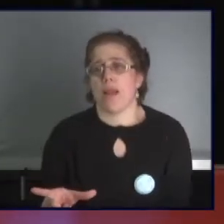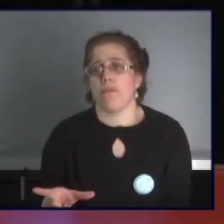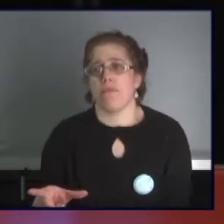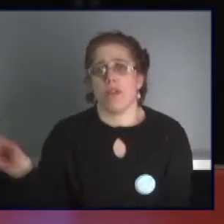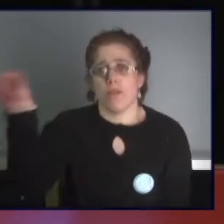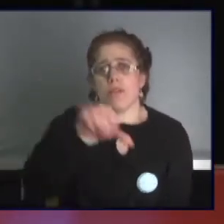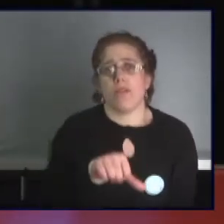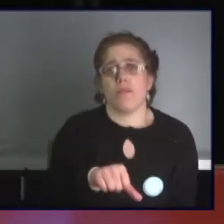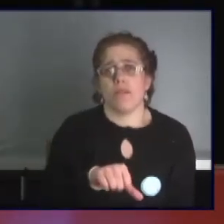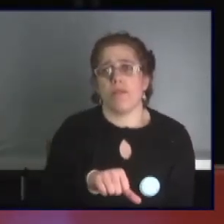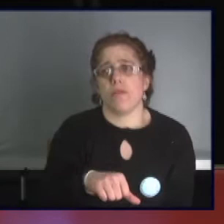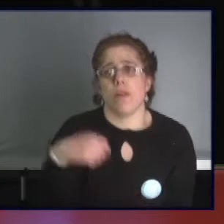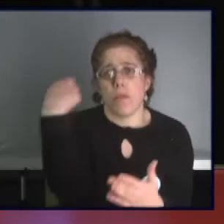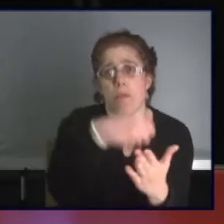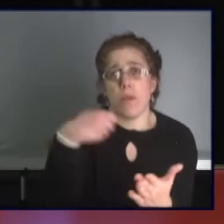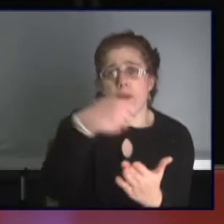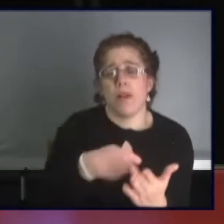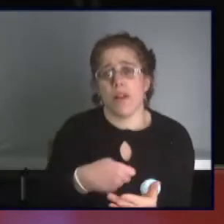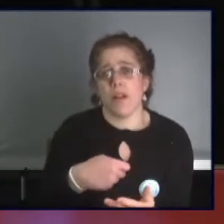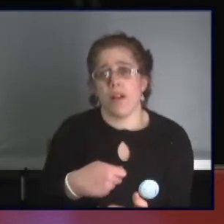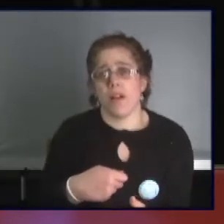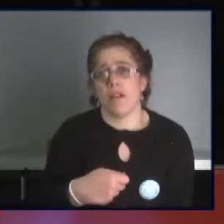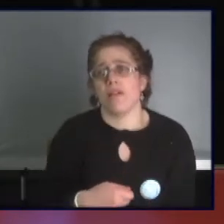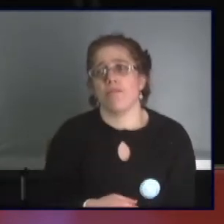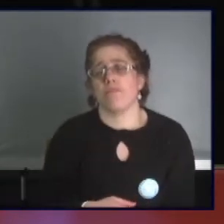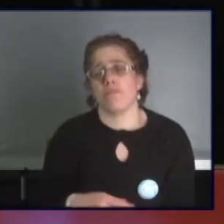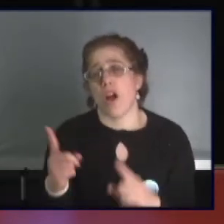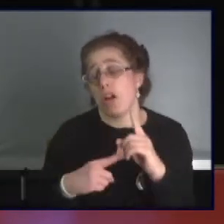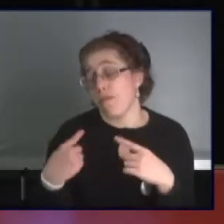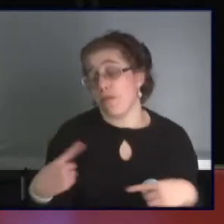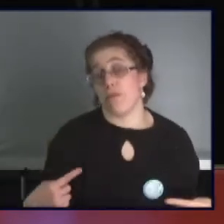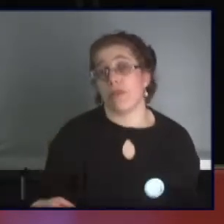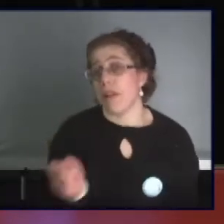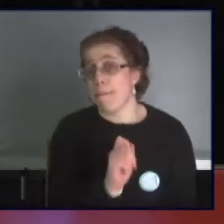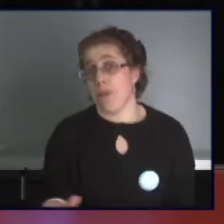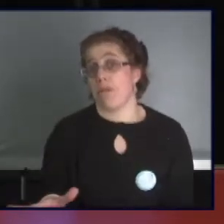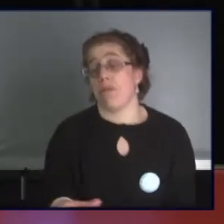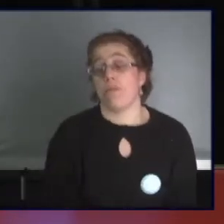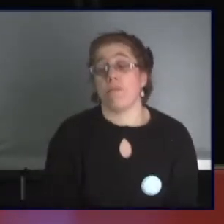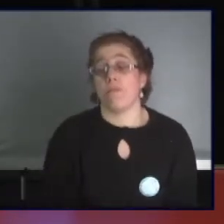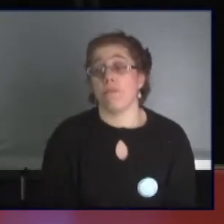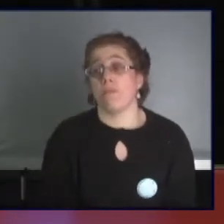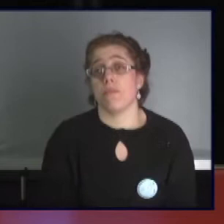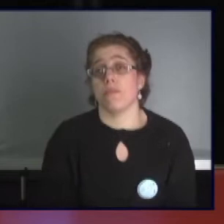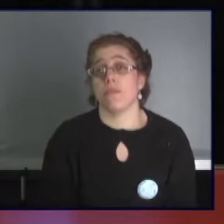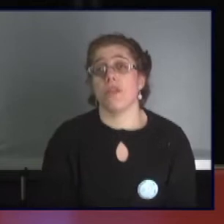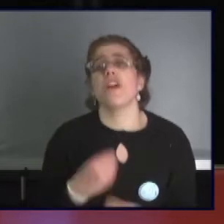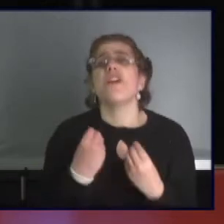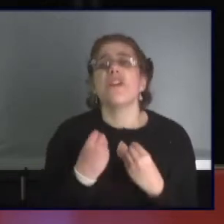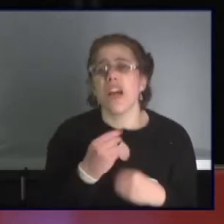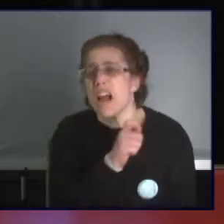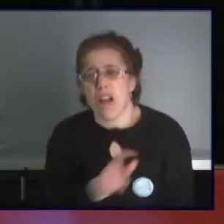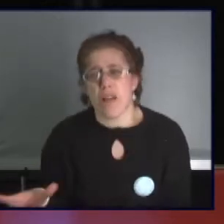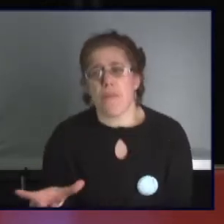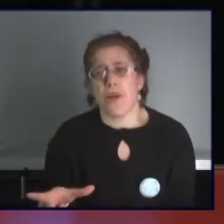y cada vez debemos más entonces algo hay algo que no está fallando y que lo que está fallando es